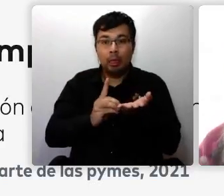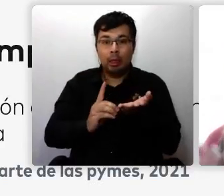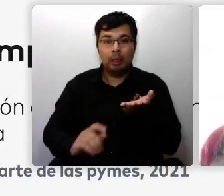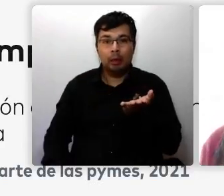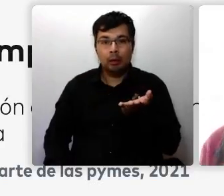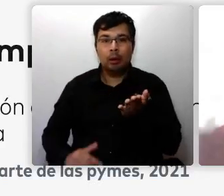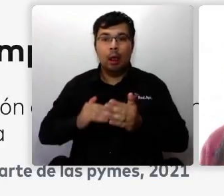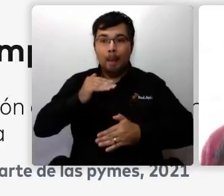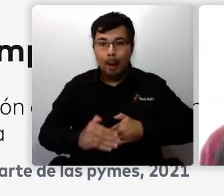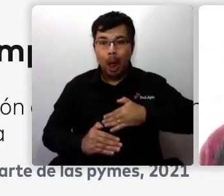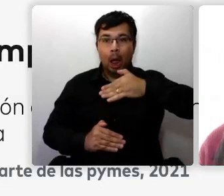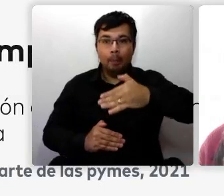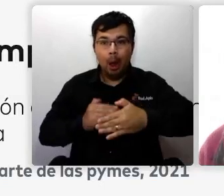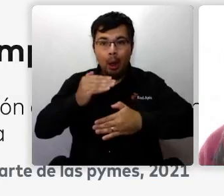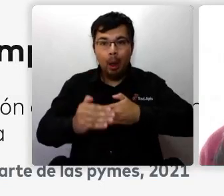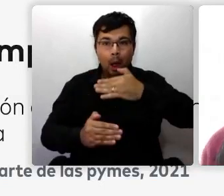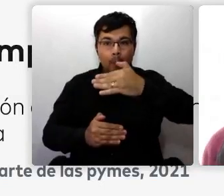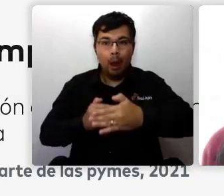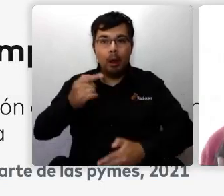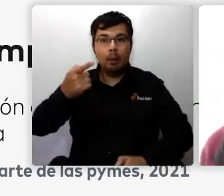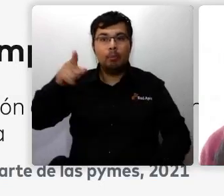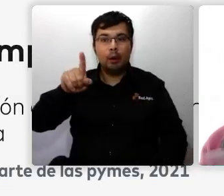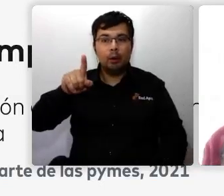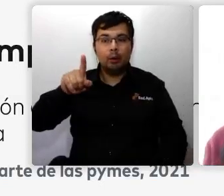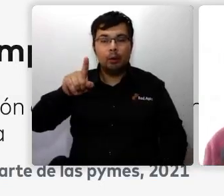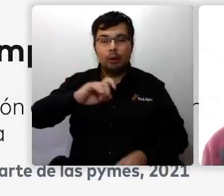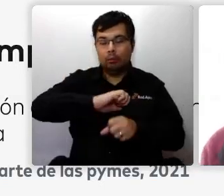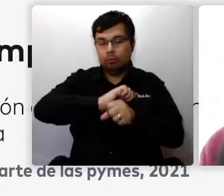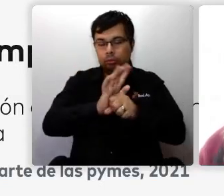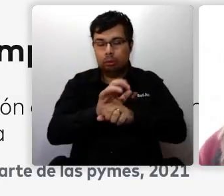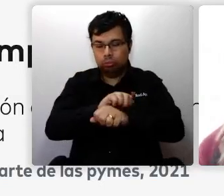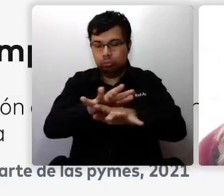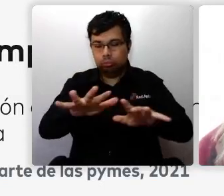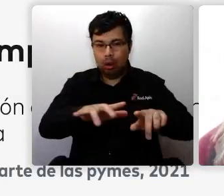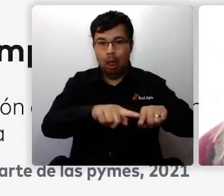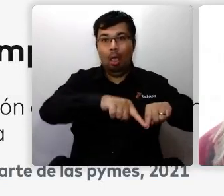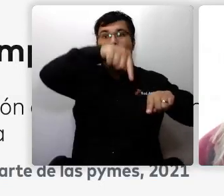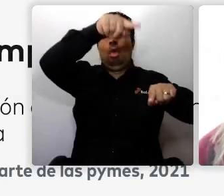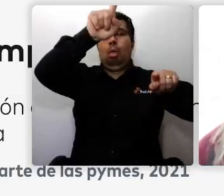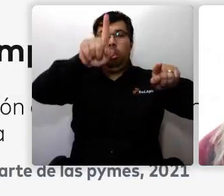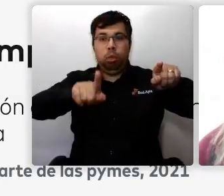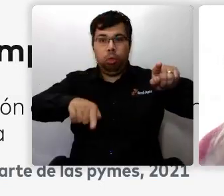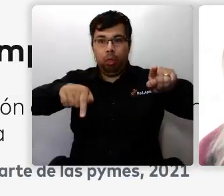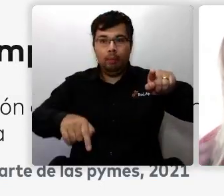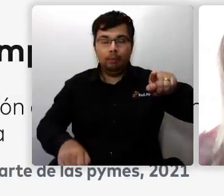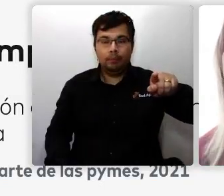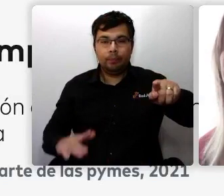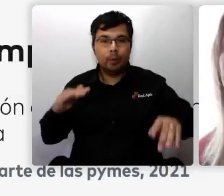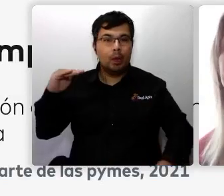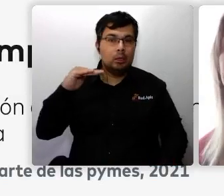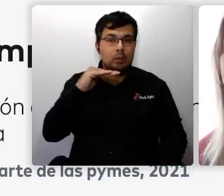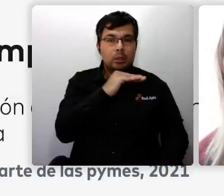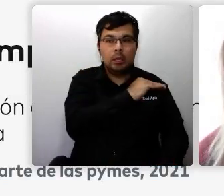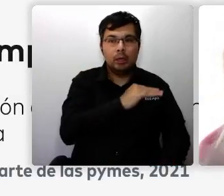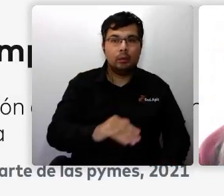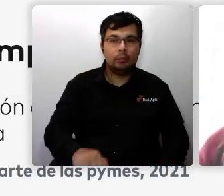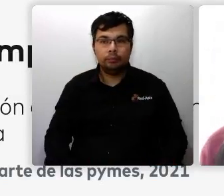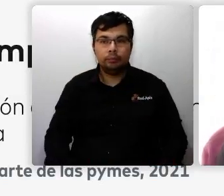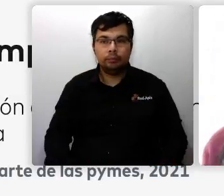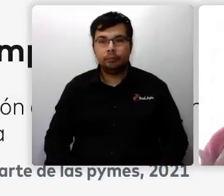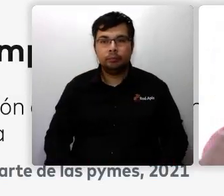esto, aumentó la curva esperada que teníamos de 3 a 5 años, se aceleró. Y lo que veíamos en pandemia era